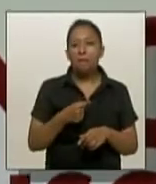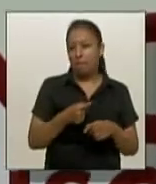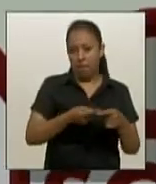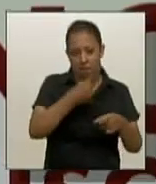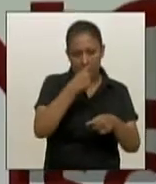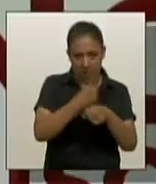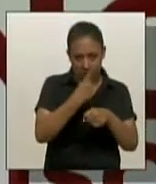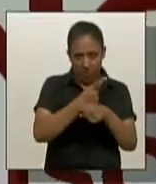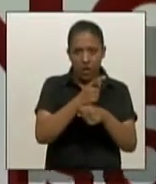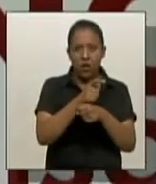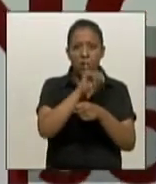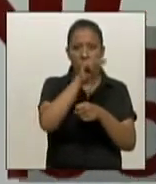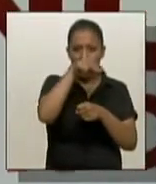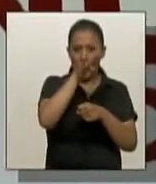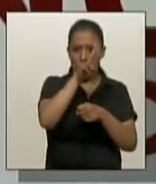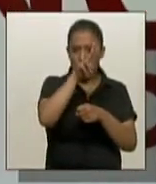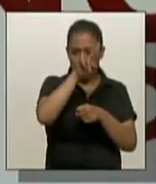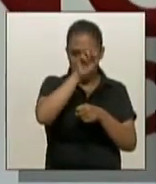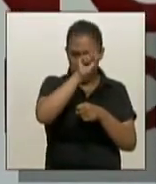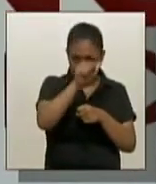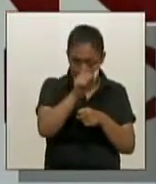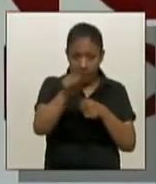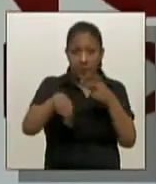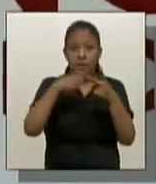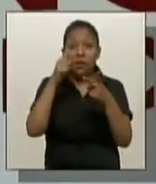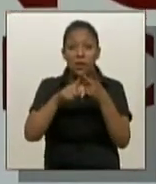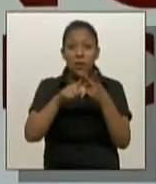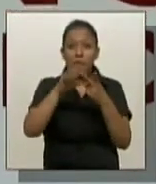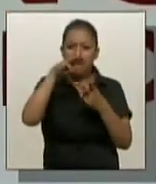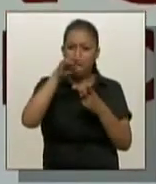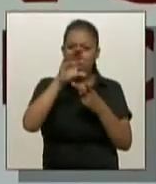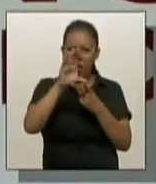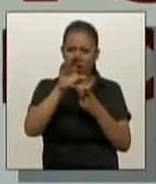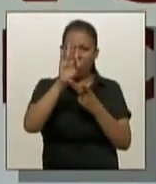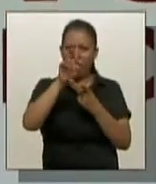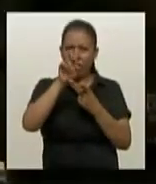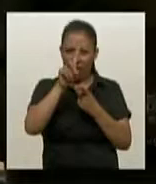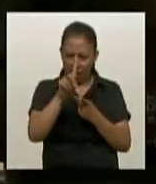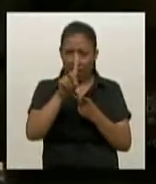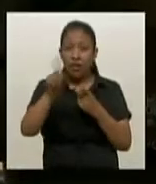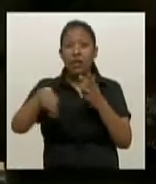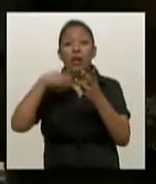Secuencialmente fue primero en Inbursa, después en Mafre y